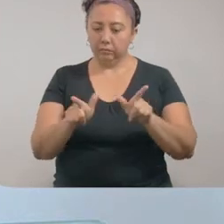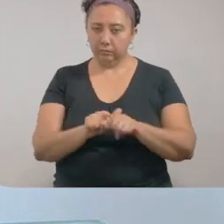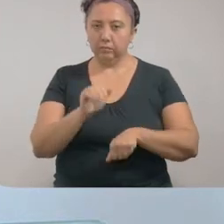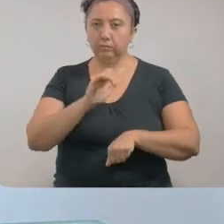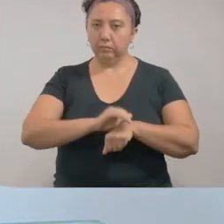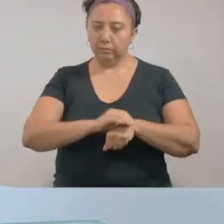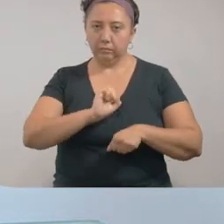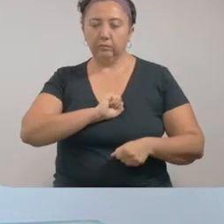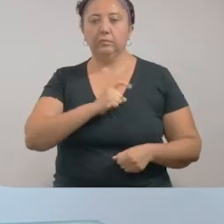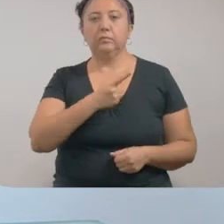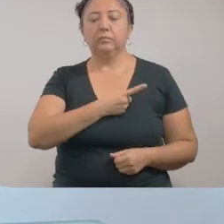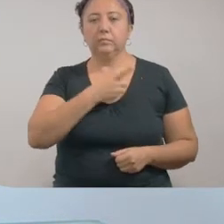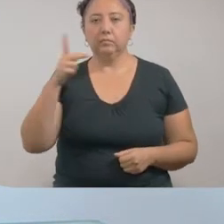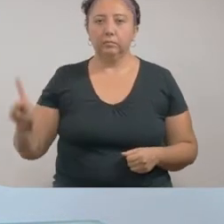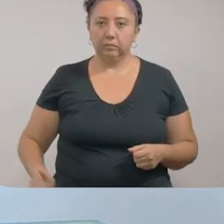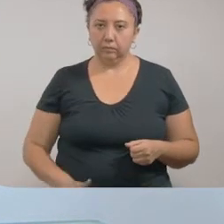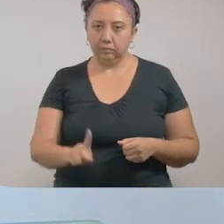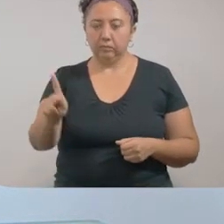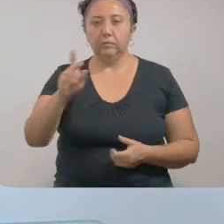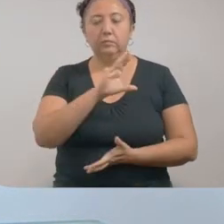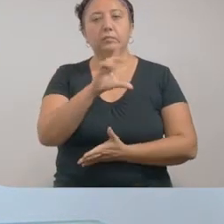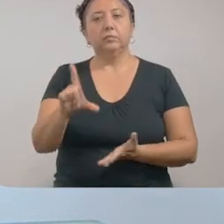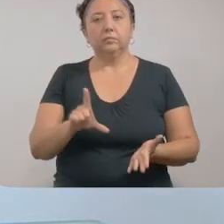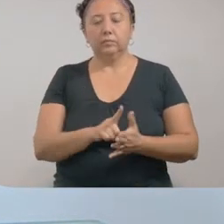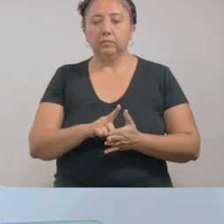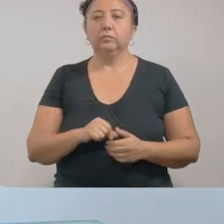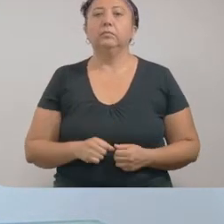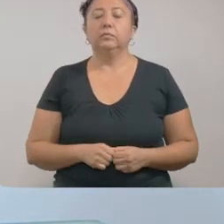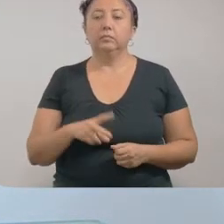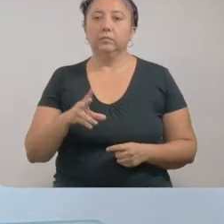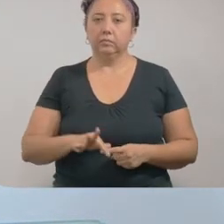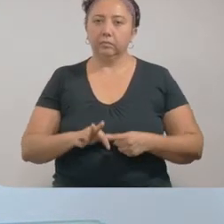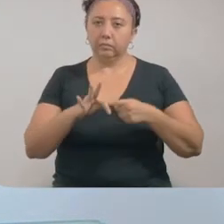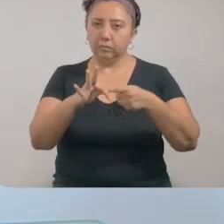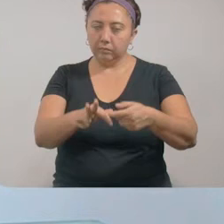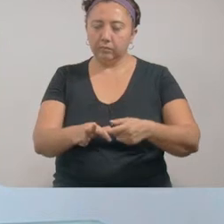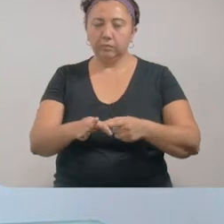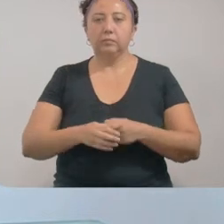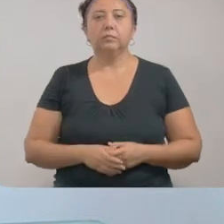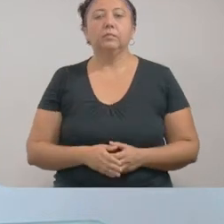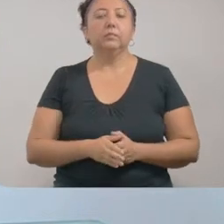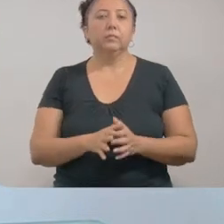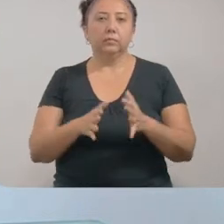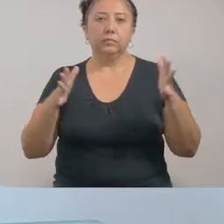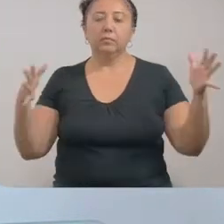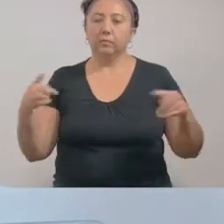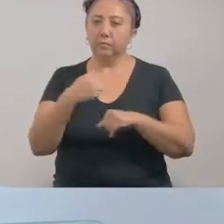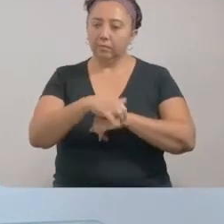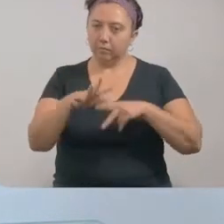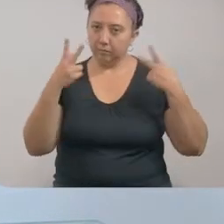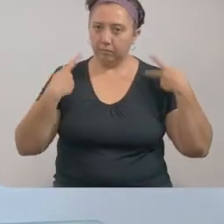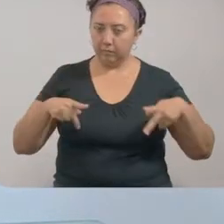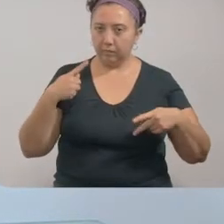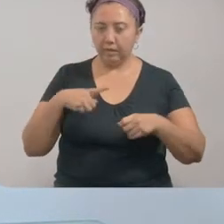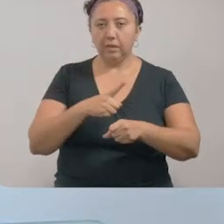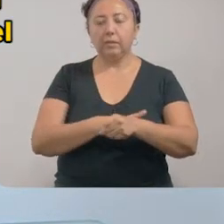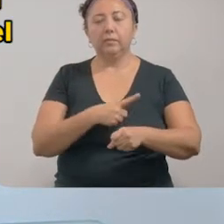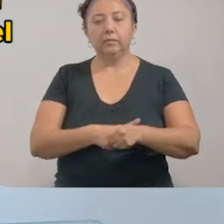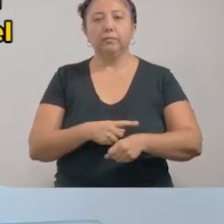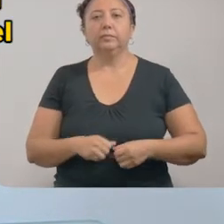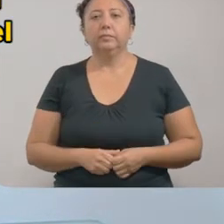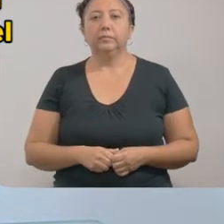de amigos de la salud en los municipios colonias y comisarías que presentan una tendencia al alza en el número de personas contagiadas